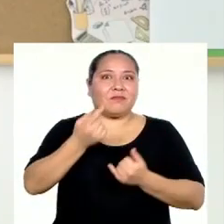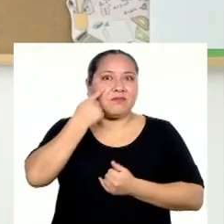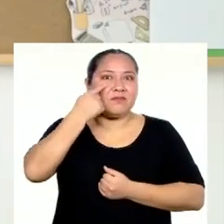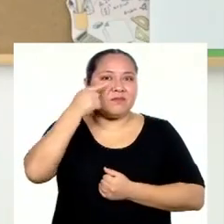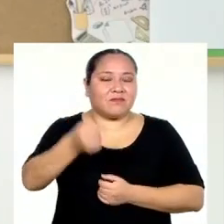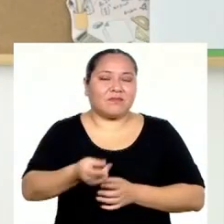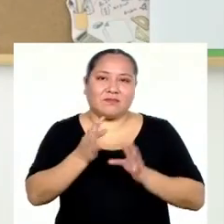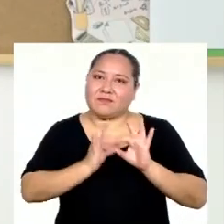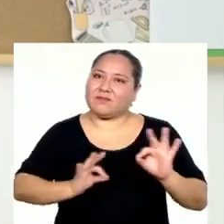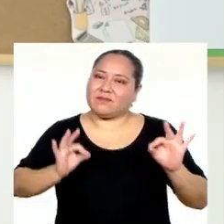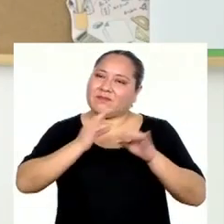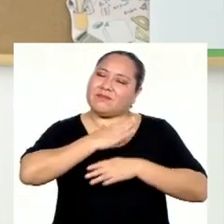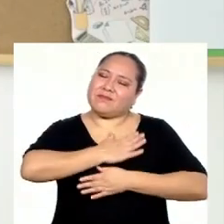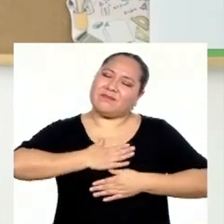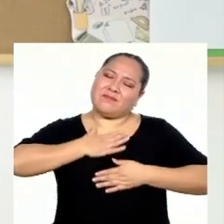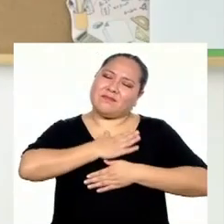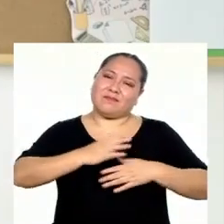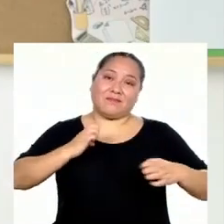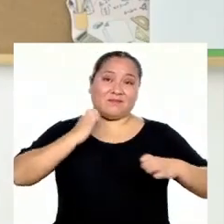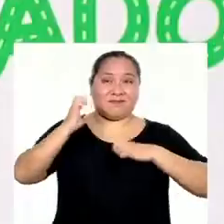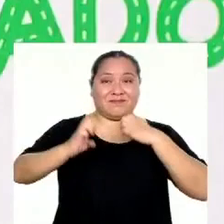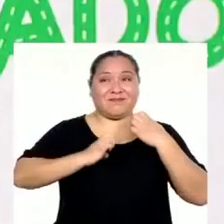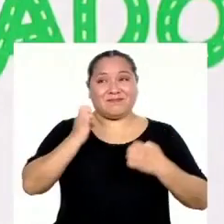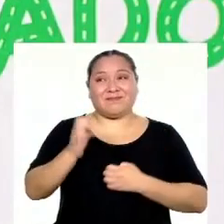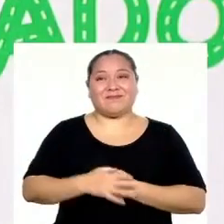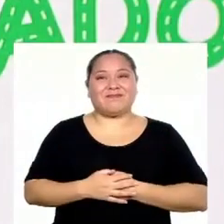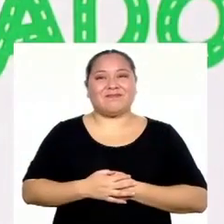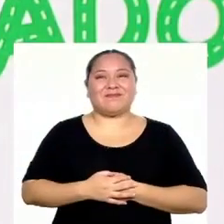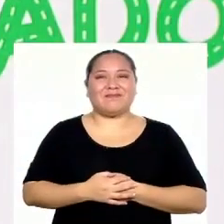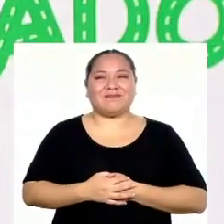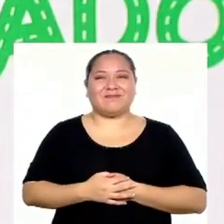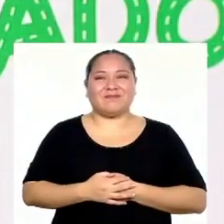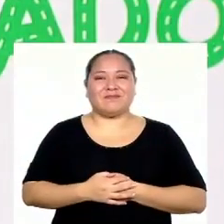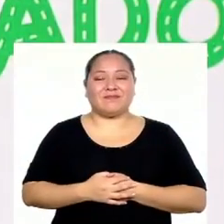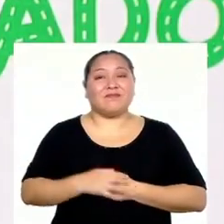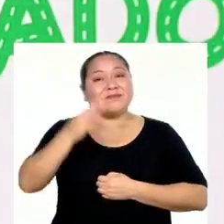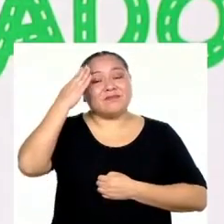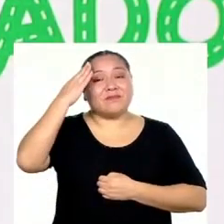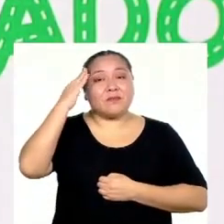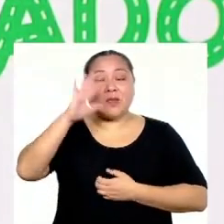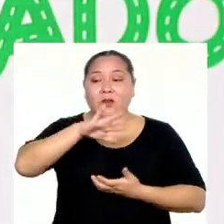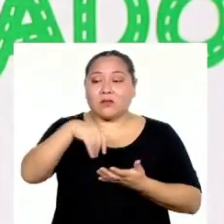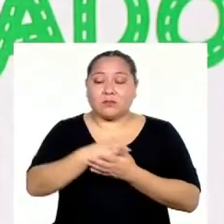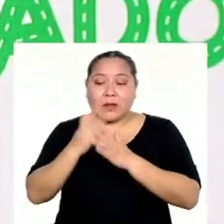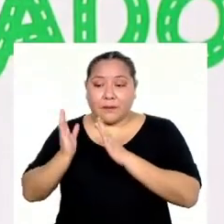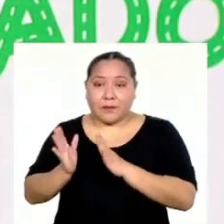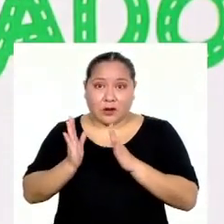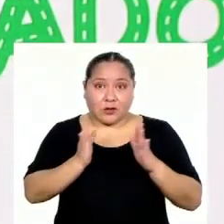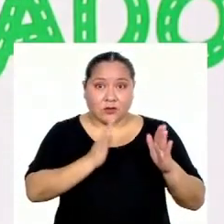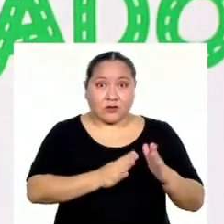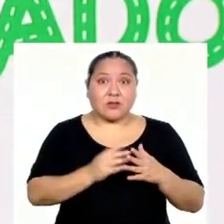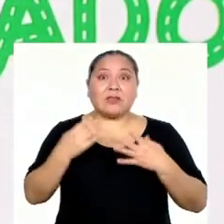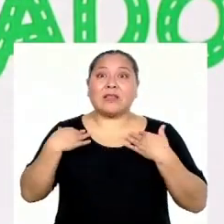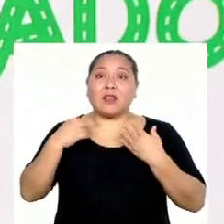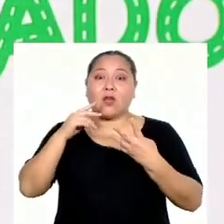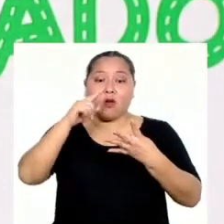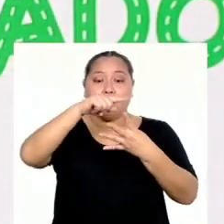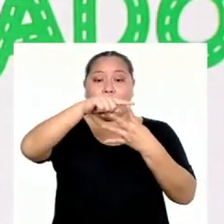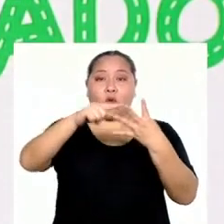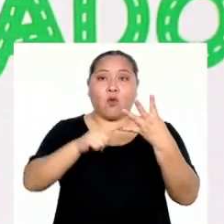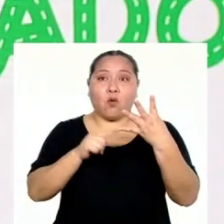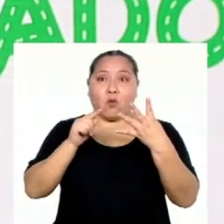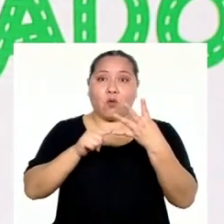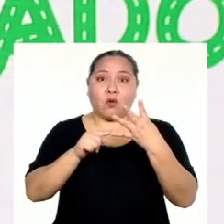importancia, también su bienestar emocional. Como sabemos, todo proceso de elaboración de un texto tiene 4 pasos.